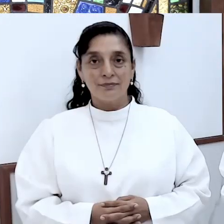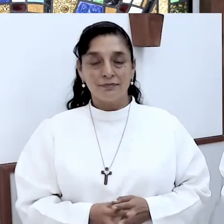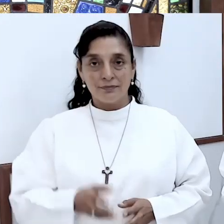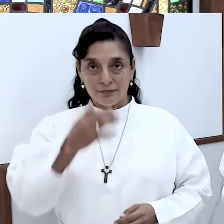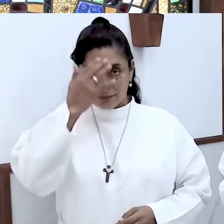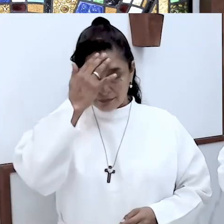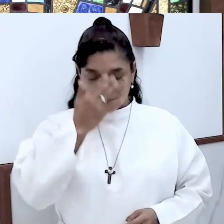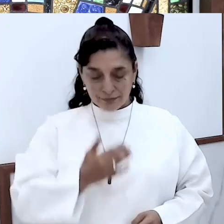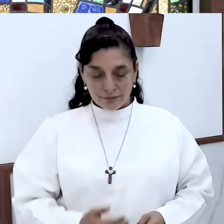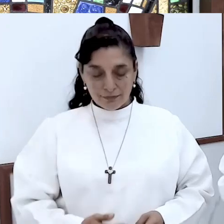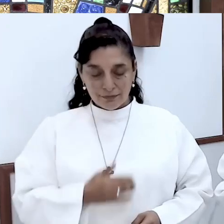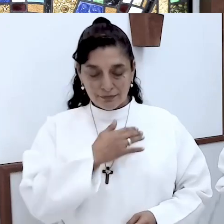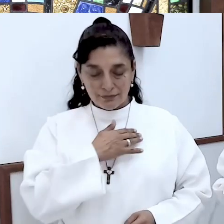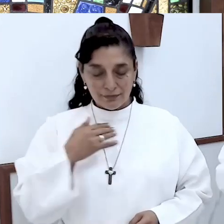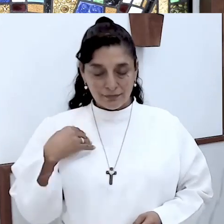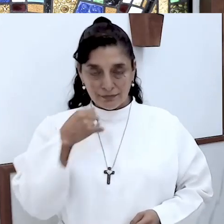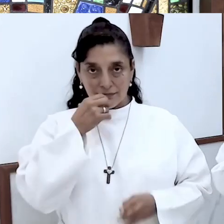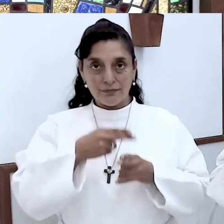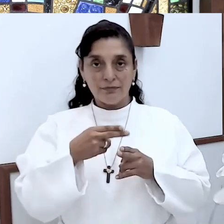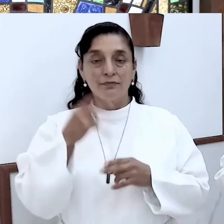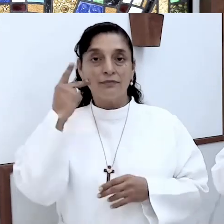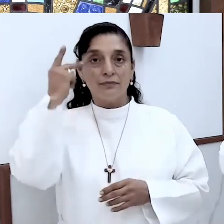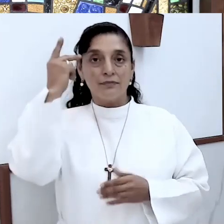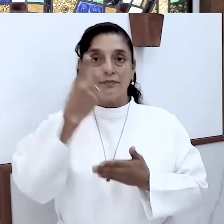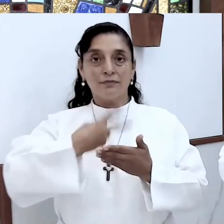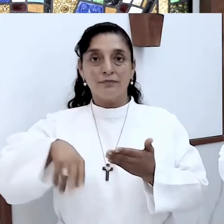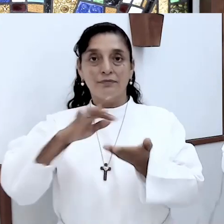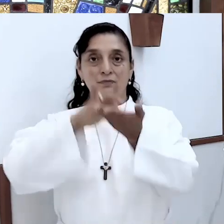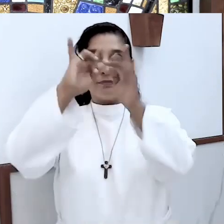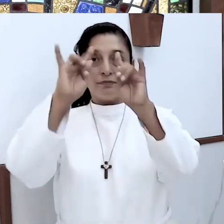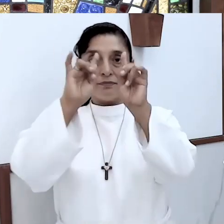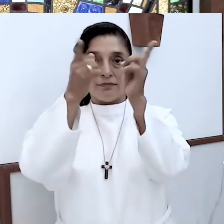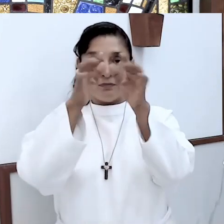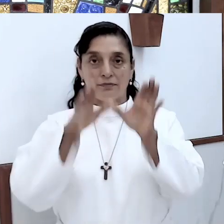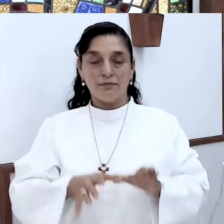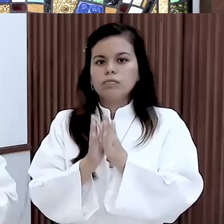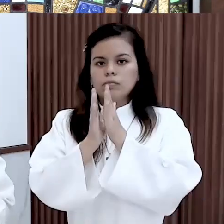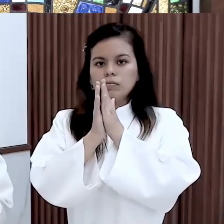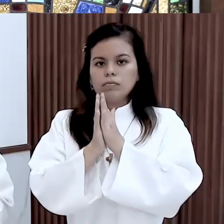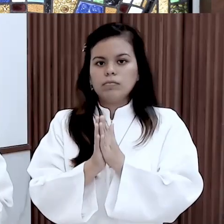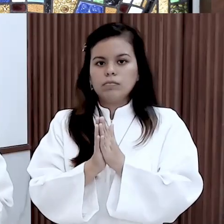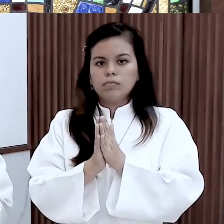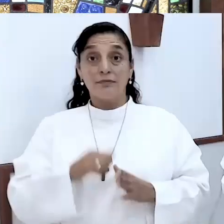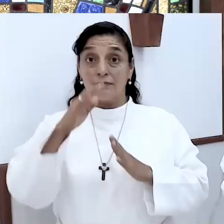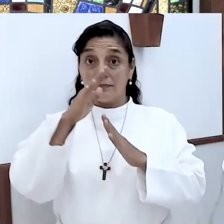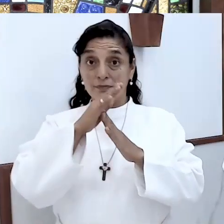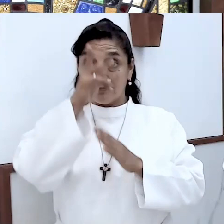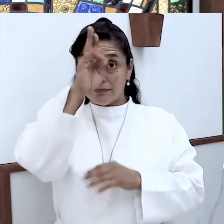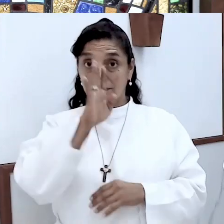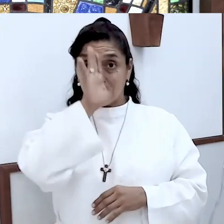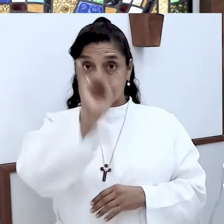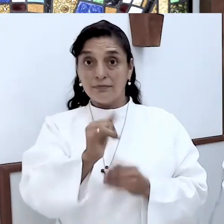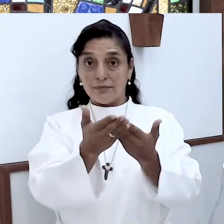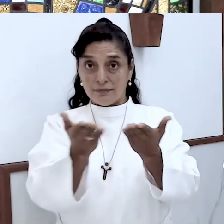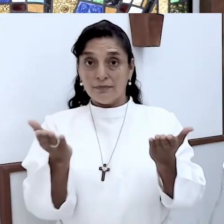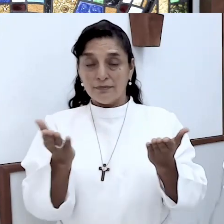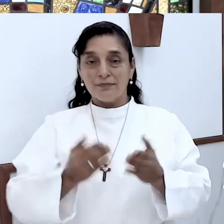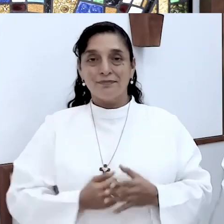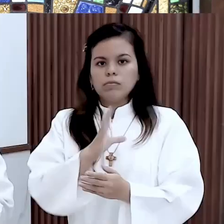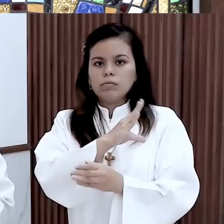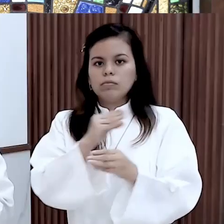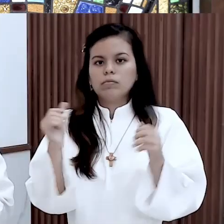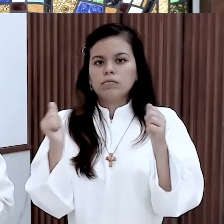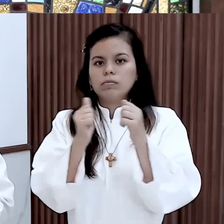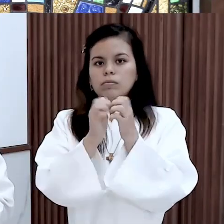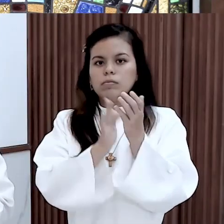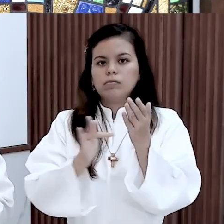En el nombre del Padre, y del Hijo, y del Espíritu Santo. Amén. La paz del Señor esté siempre con ustedes.